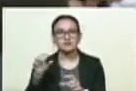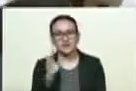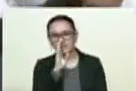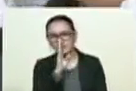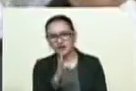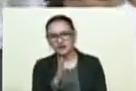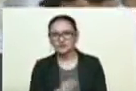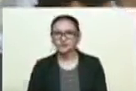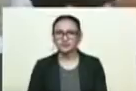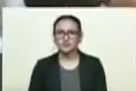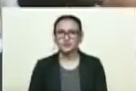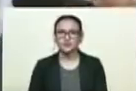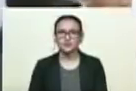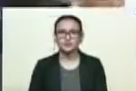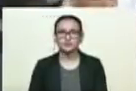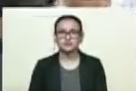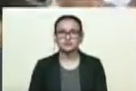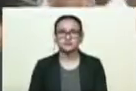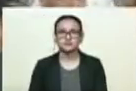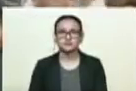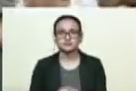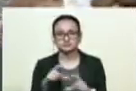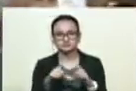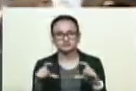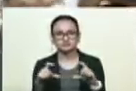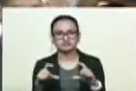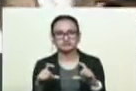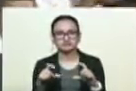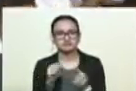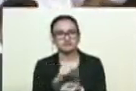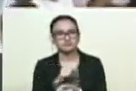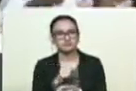directa, en la billetera móvil digital.